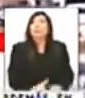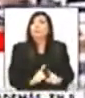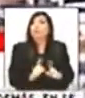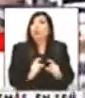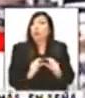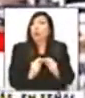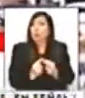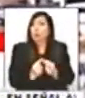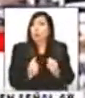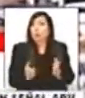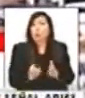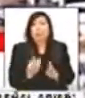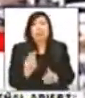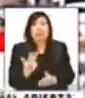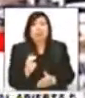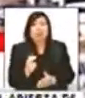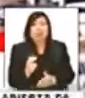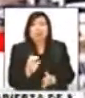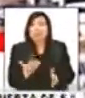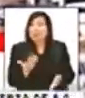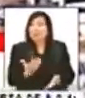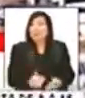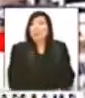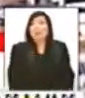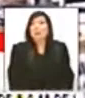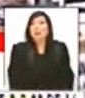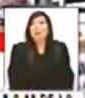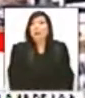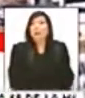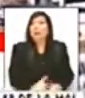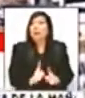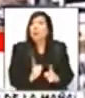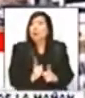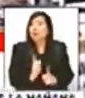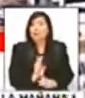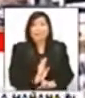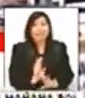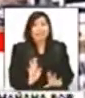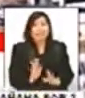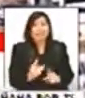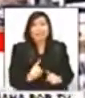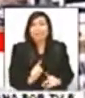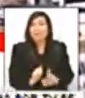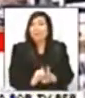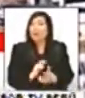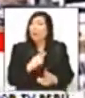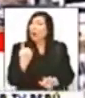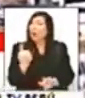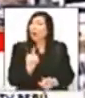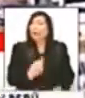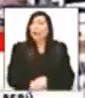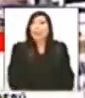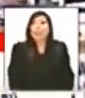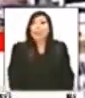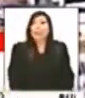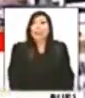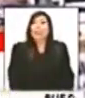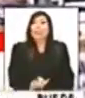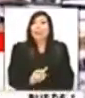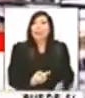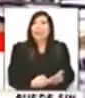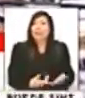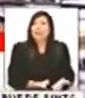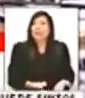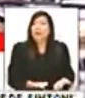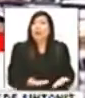un grupo muy pequeño, 30 o algo así, que son las cuestionadas. Eso no permite, pues, generalizar, y esas son las cosas que